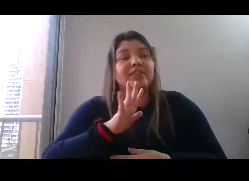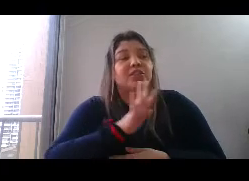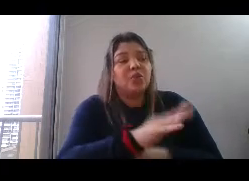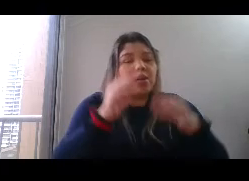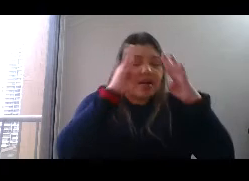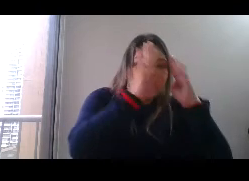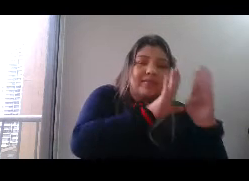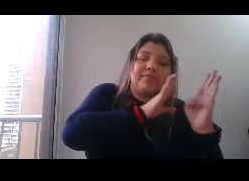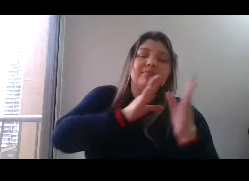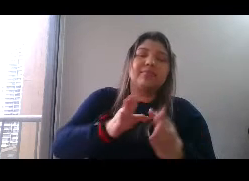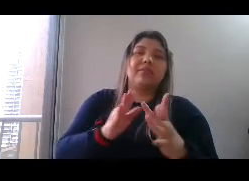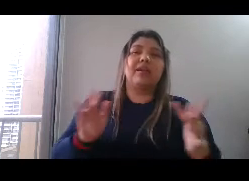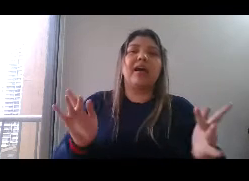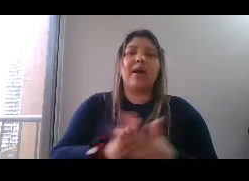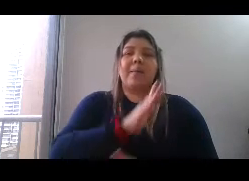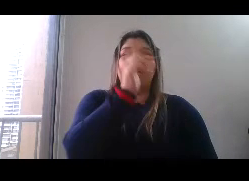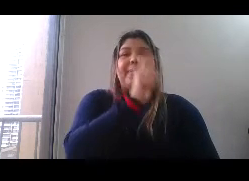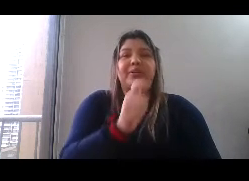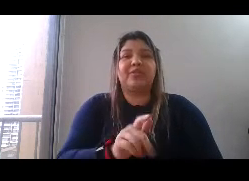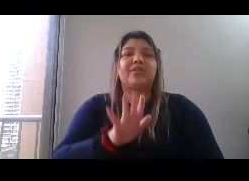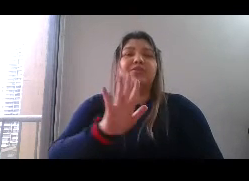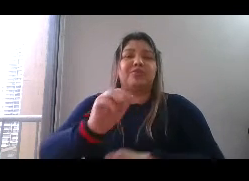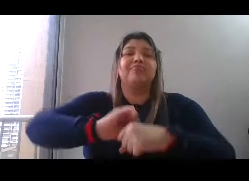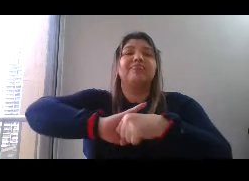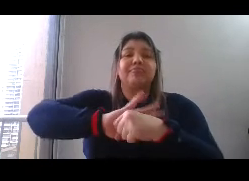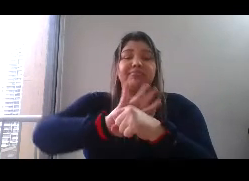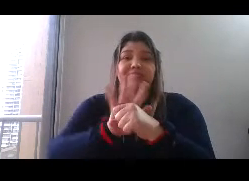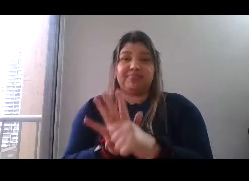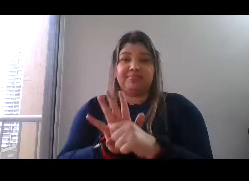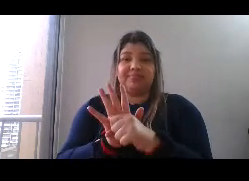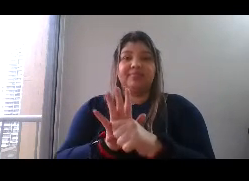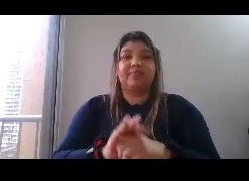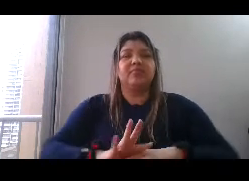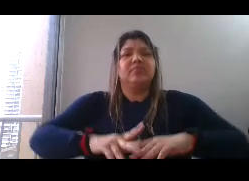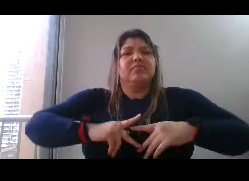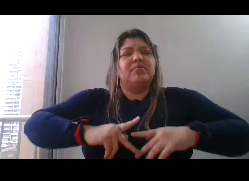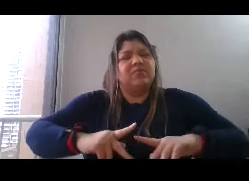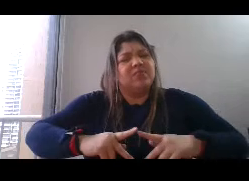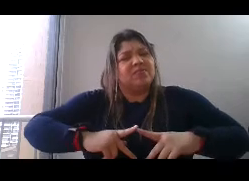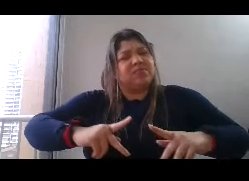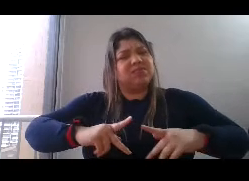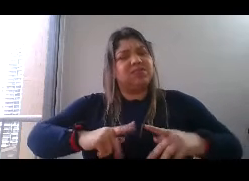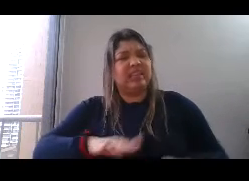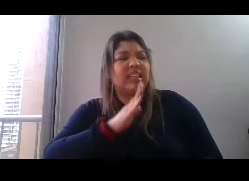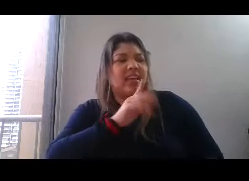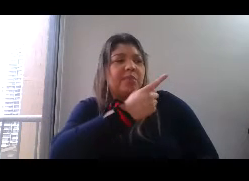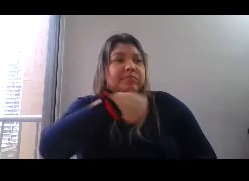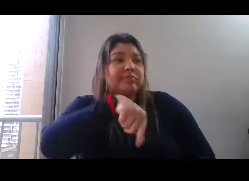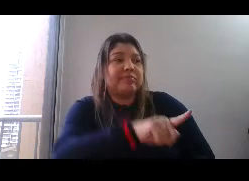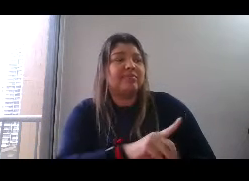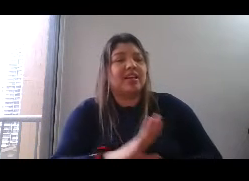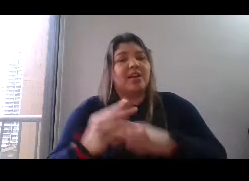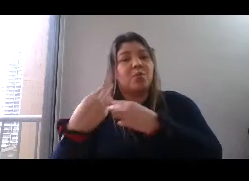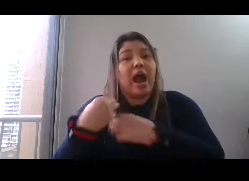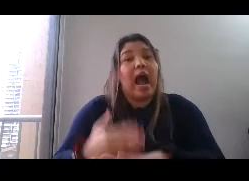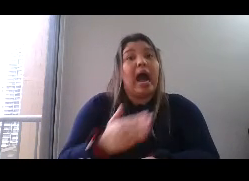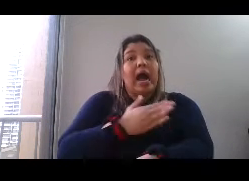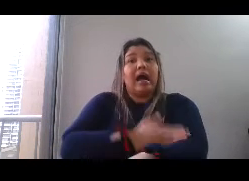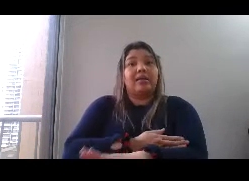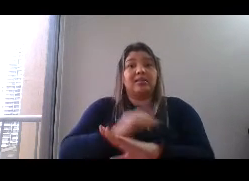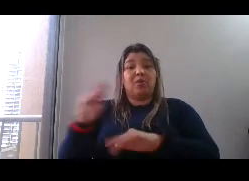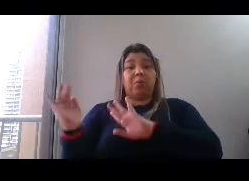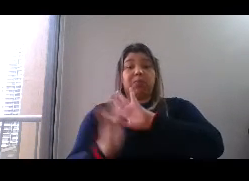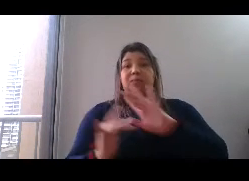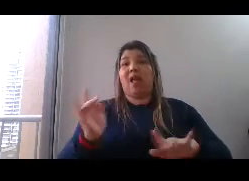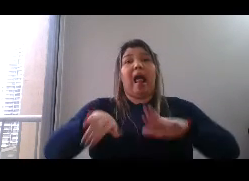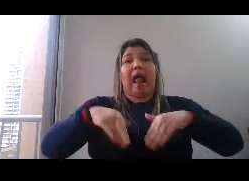atención de estos pacientes con esa sintomatología respiratoria o esa sintomatología de infección respiratoria